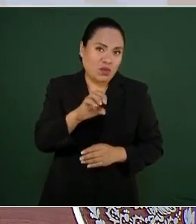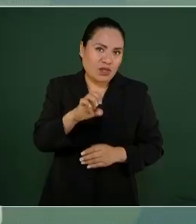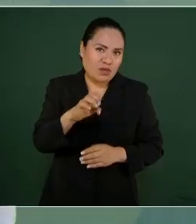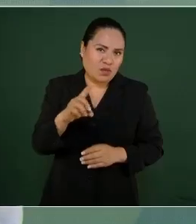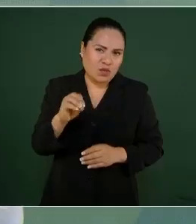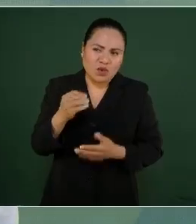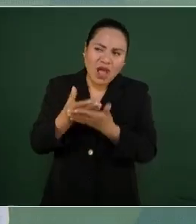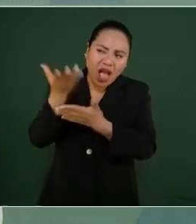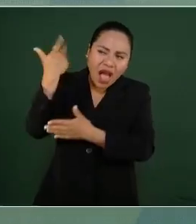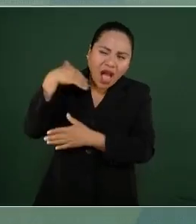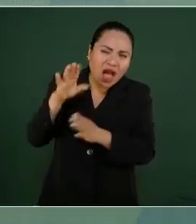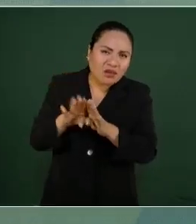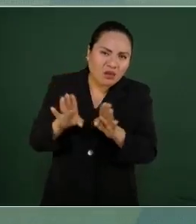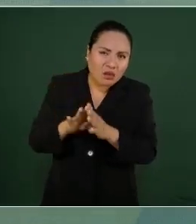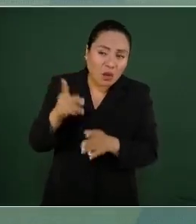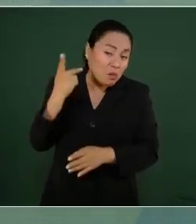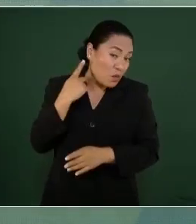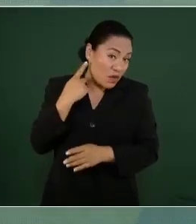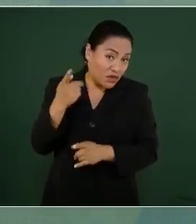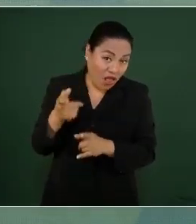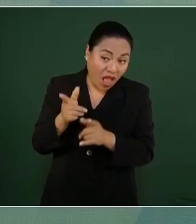se aplicaban esas políticas.